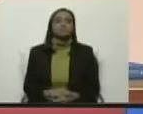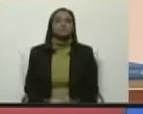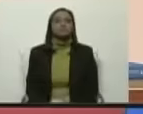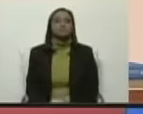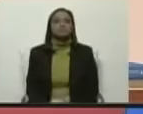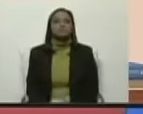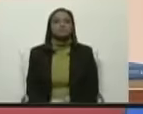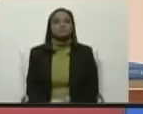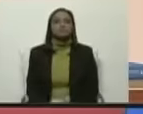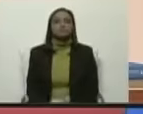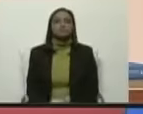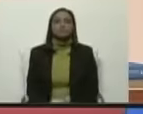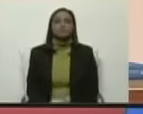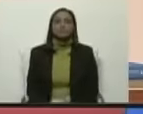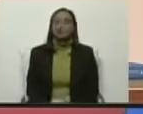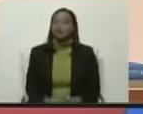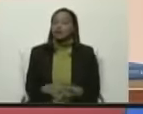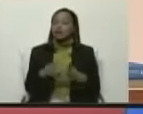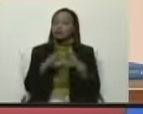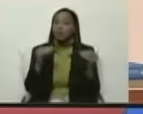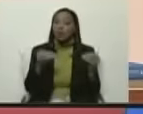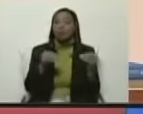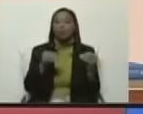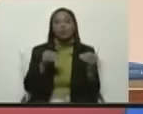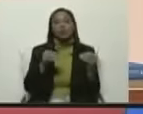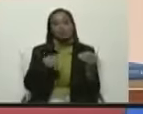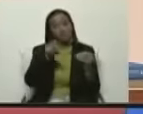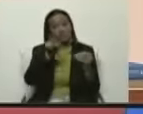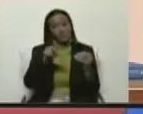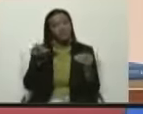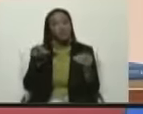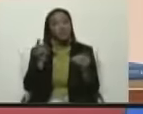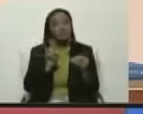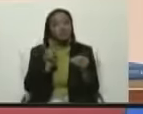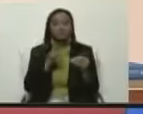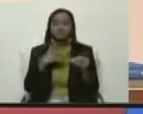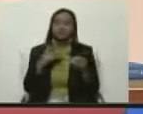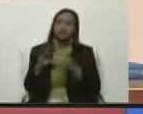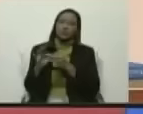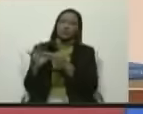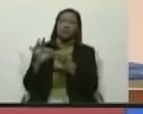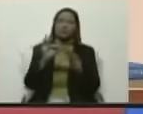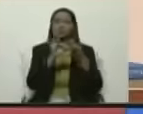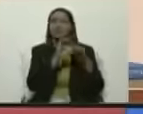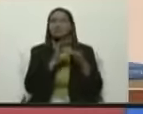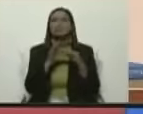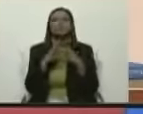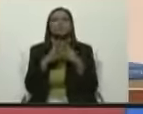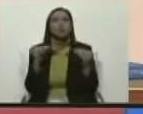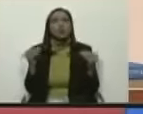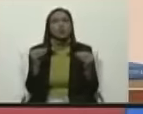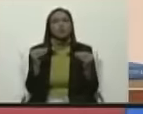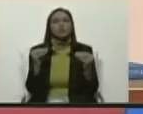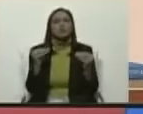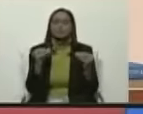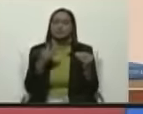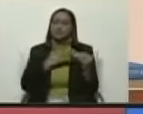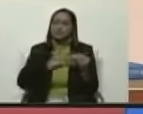Y que ahí se sumen todos los venezolanos que quieran la paz. Que crean verdaderamente que nosotros somos iguales.